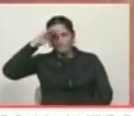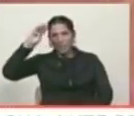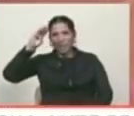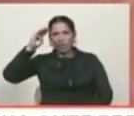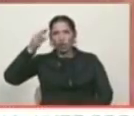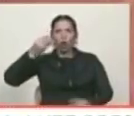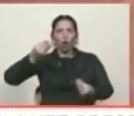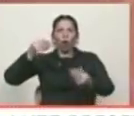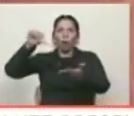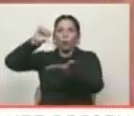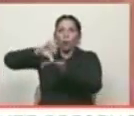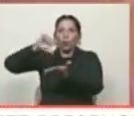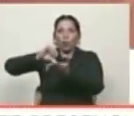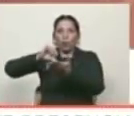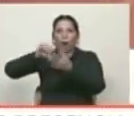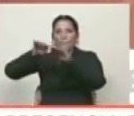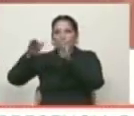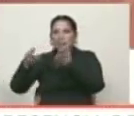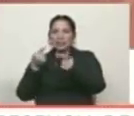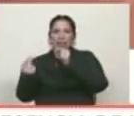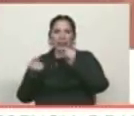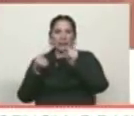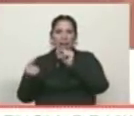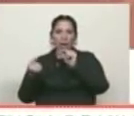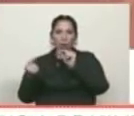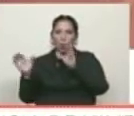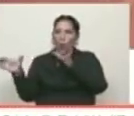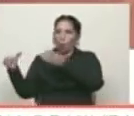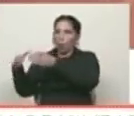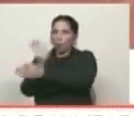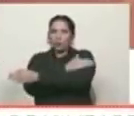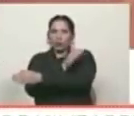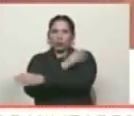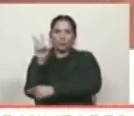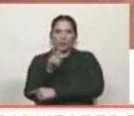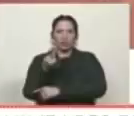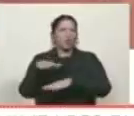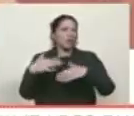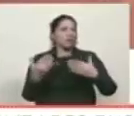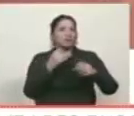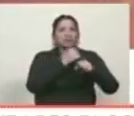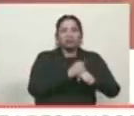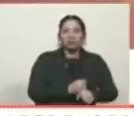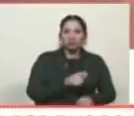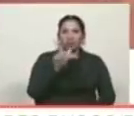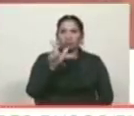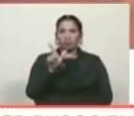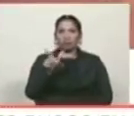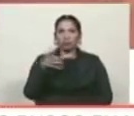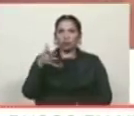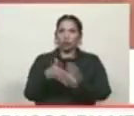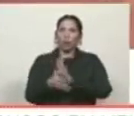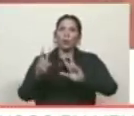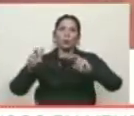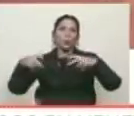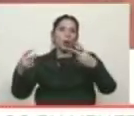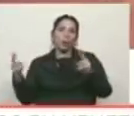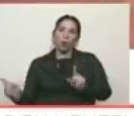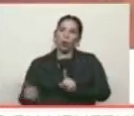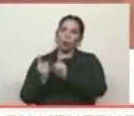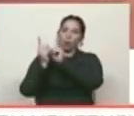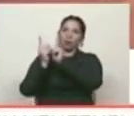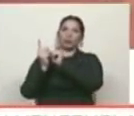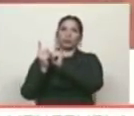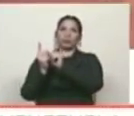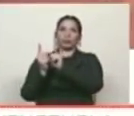con la oposición venezolana, ¿qué espera el Partido Socialista Unido de Venezuela de este eventual nuevo encuentro? Y en otro